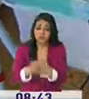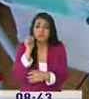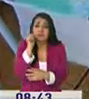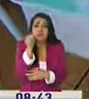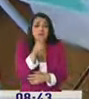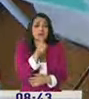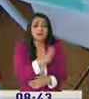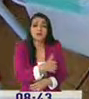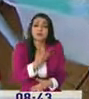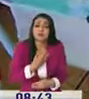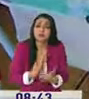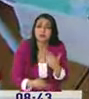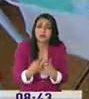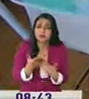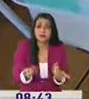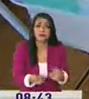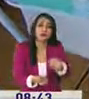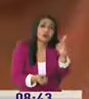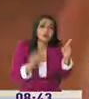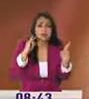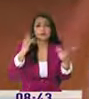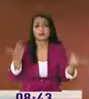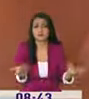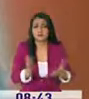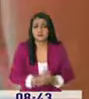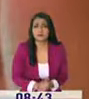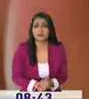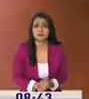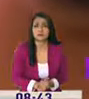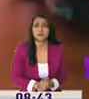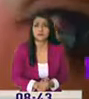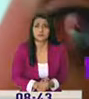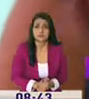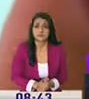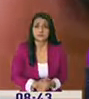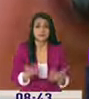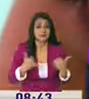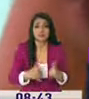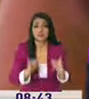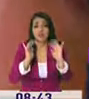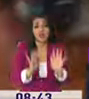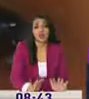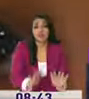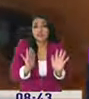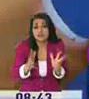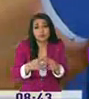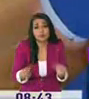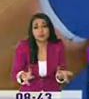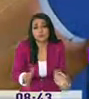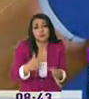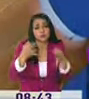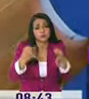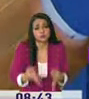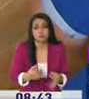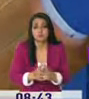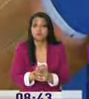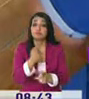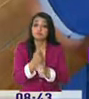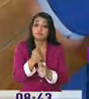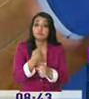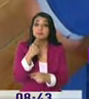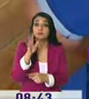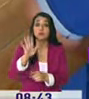va a ser? Otra niña. Y esto va a seguir quedando así. No es justo. Por ello asegura que